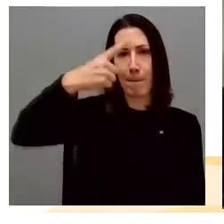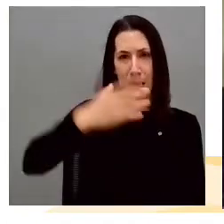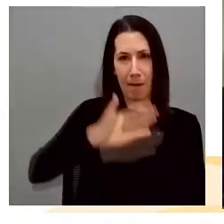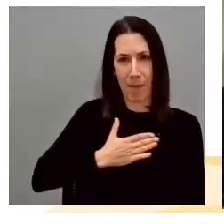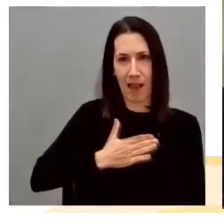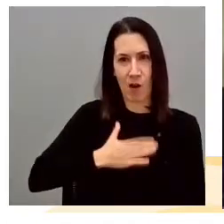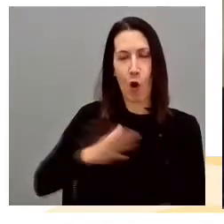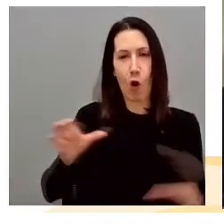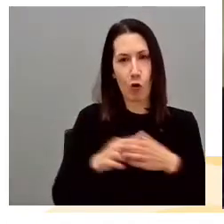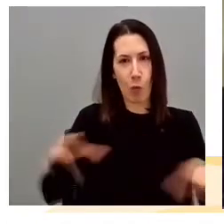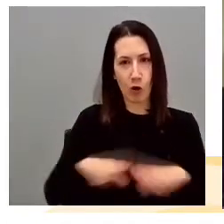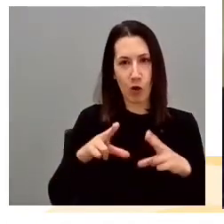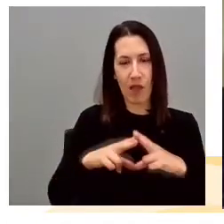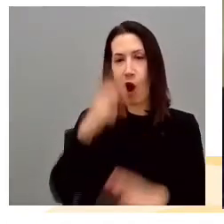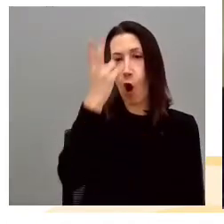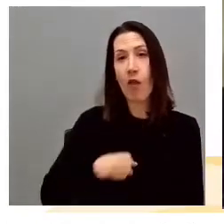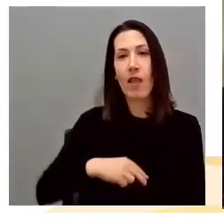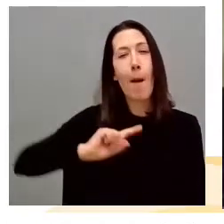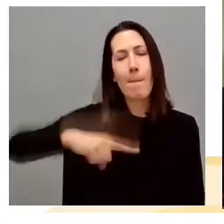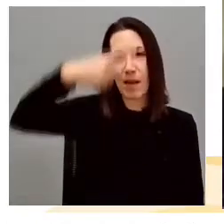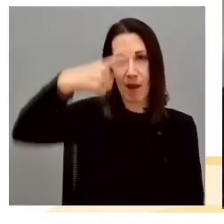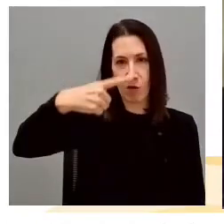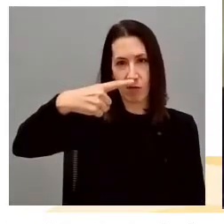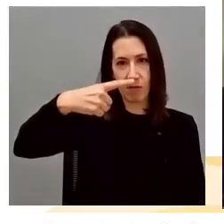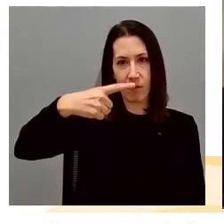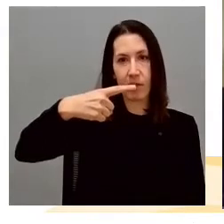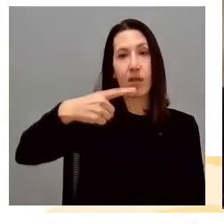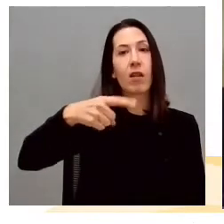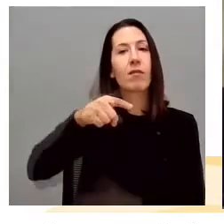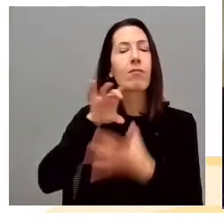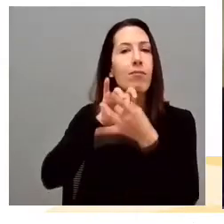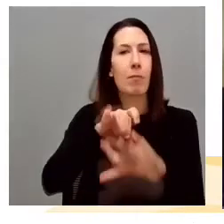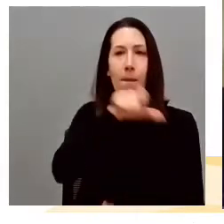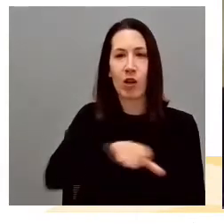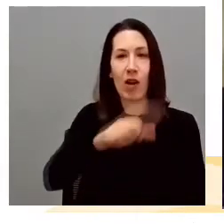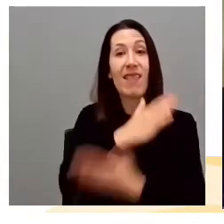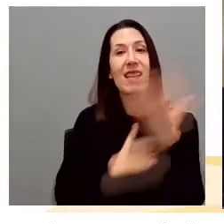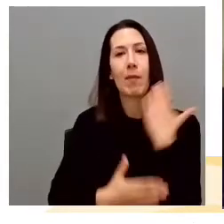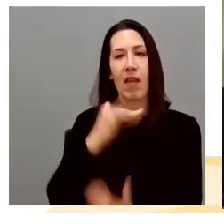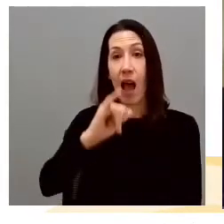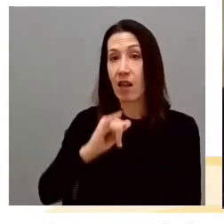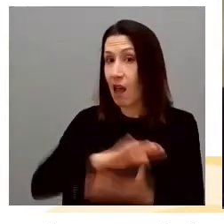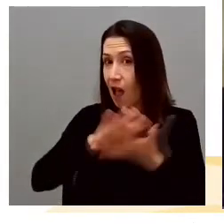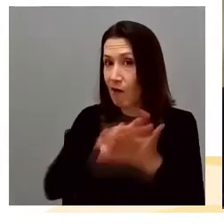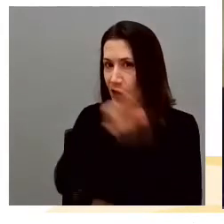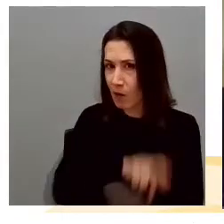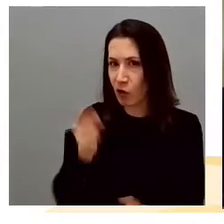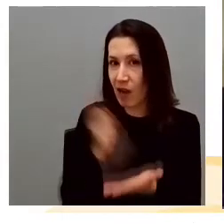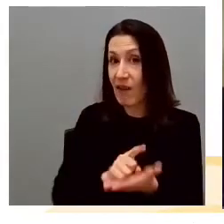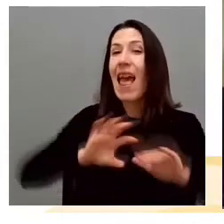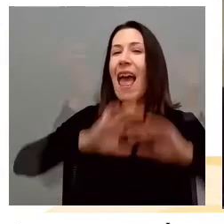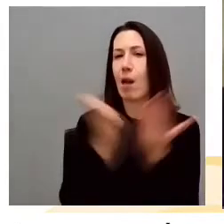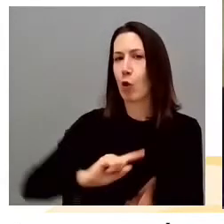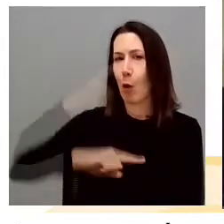trabajo, que es lo que más se necesita para personas con discapacidad, repito, en todo el mundo. Lo hemos